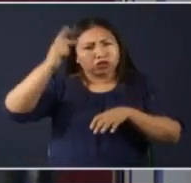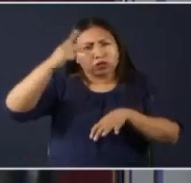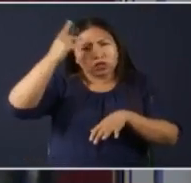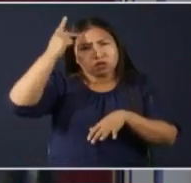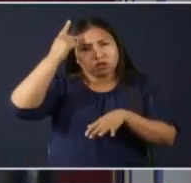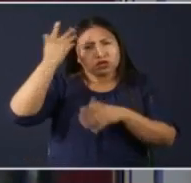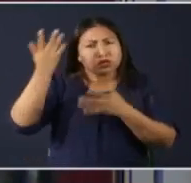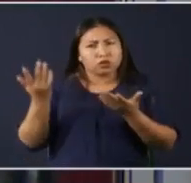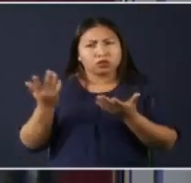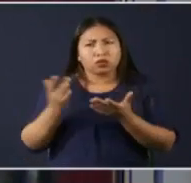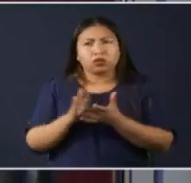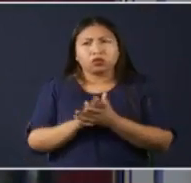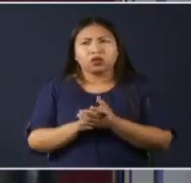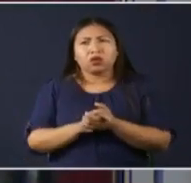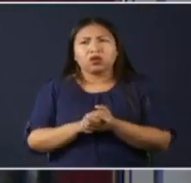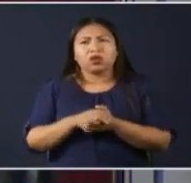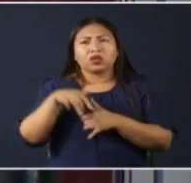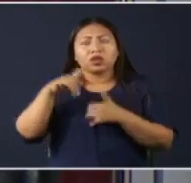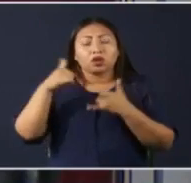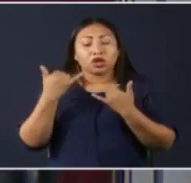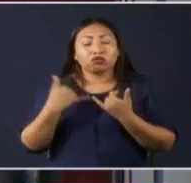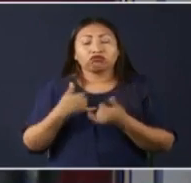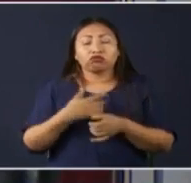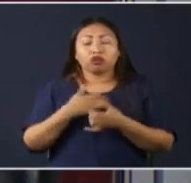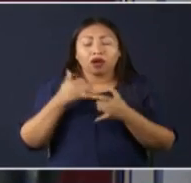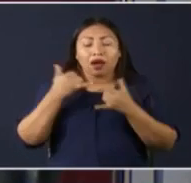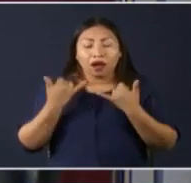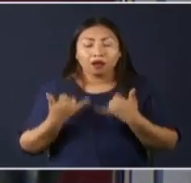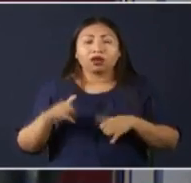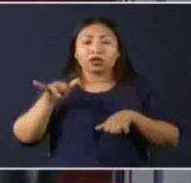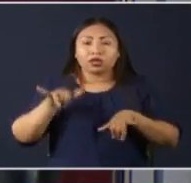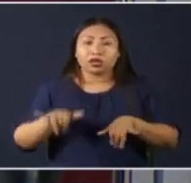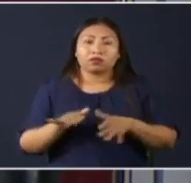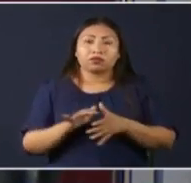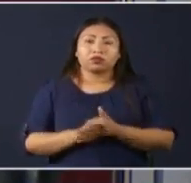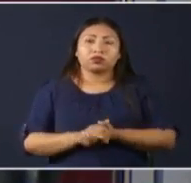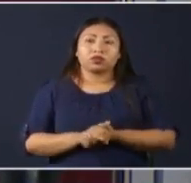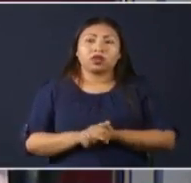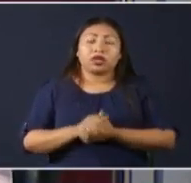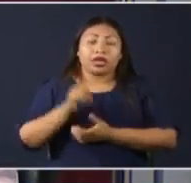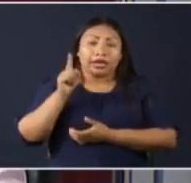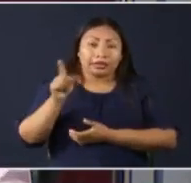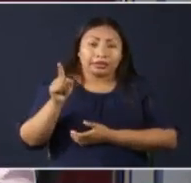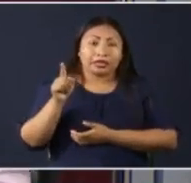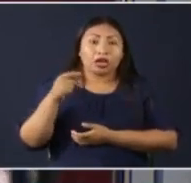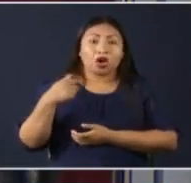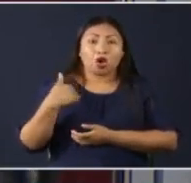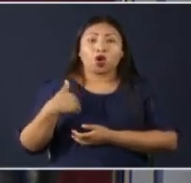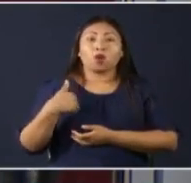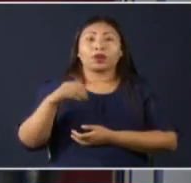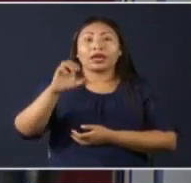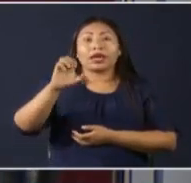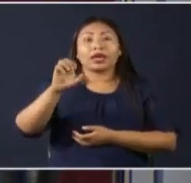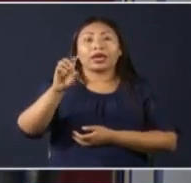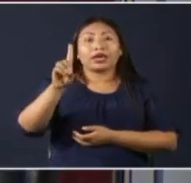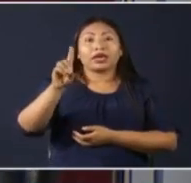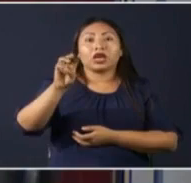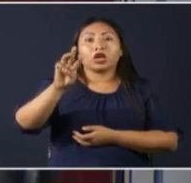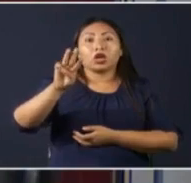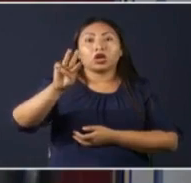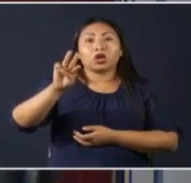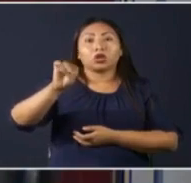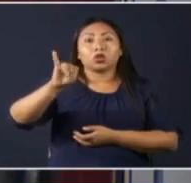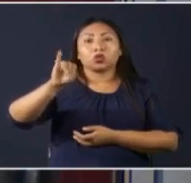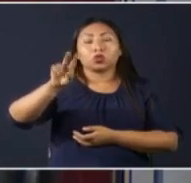estamos en este hemiciclo exitosamente. Este señor Edwin Cabrera, en dicha